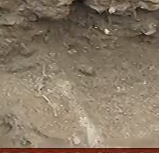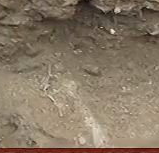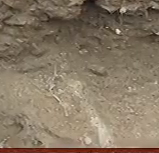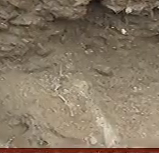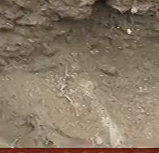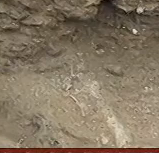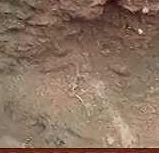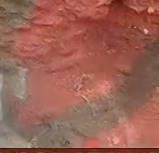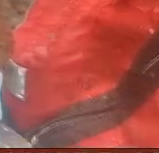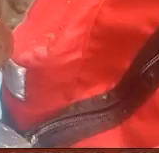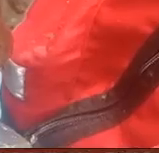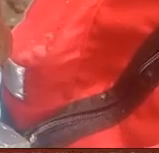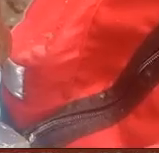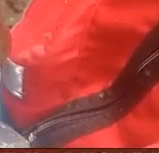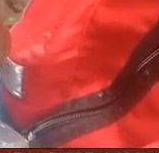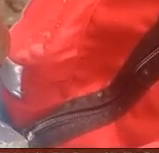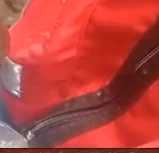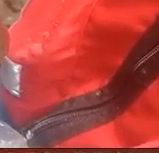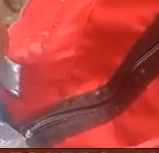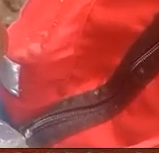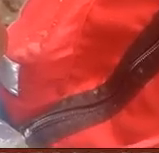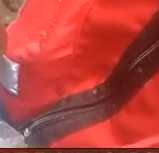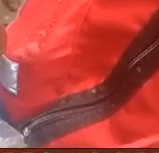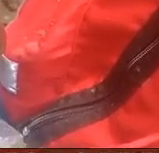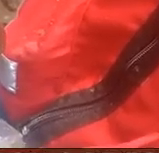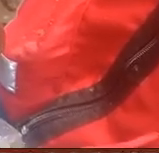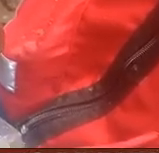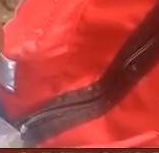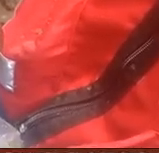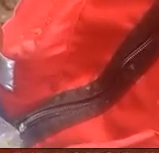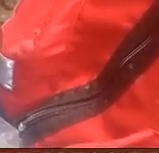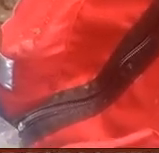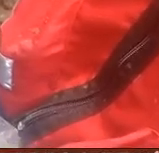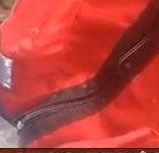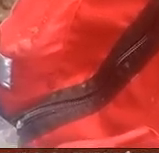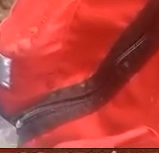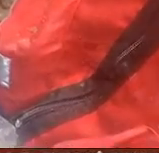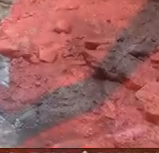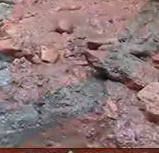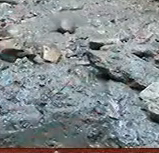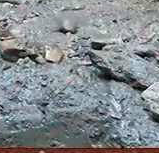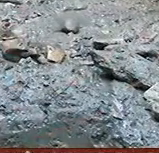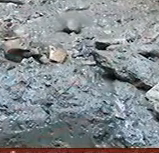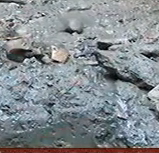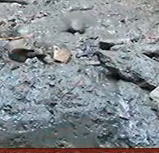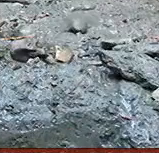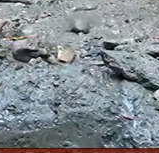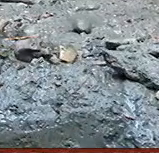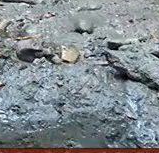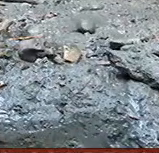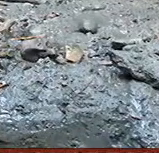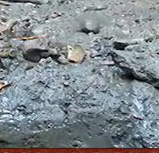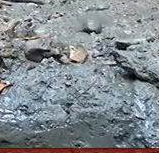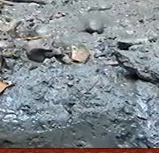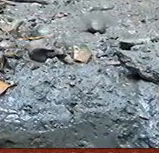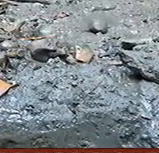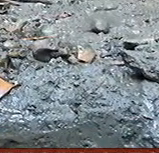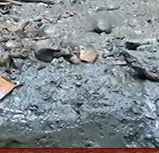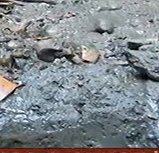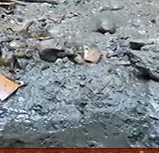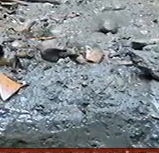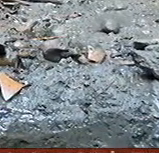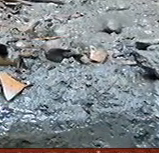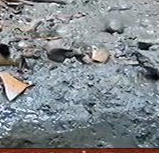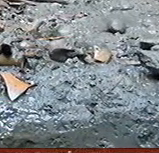la calle de López, esquina con artículo 123, los especialistas, con apoyo de trabajadores de la Comisión Federal de Electricidad,